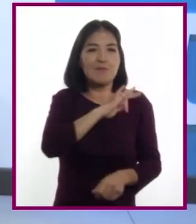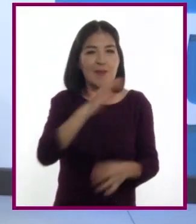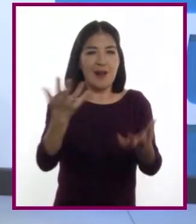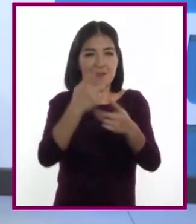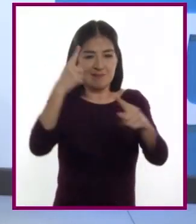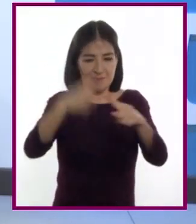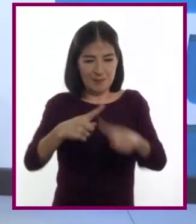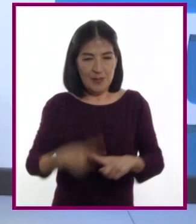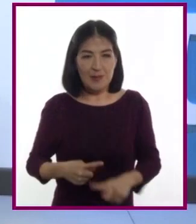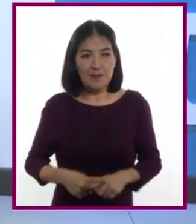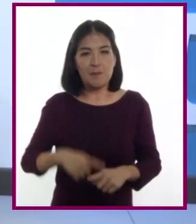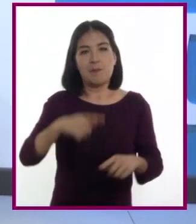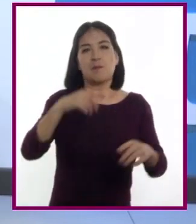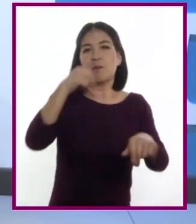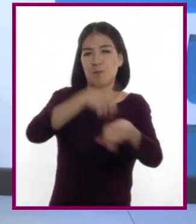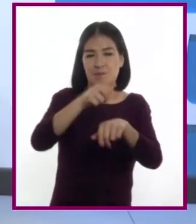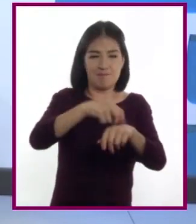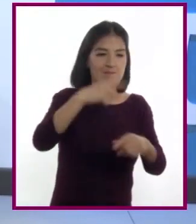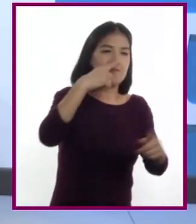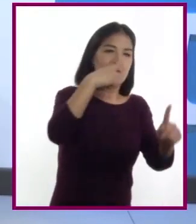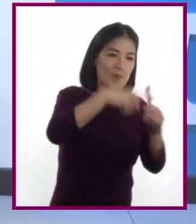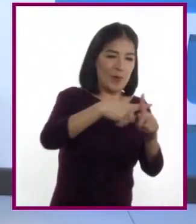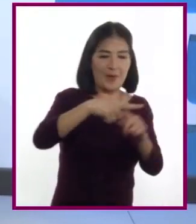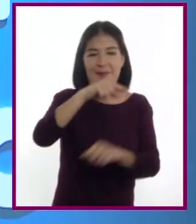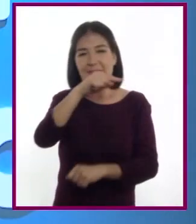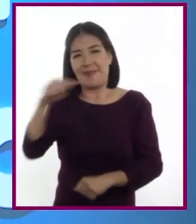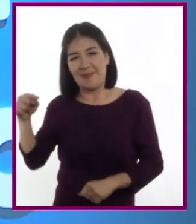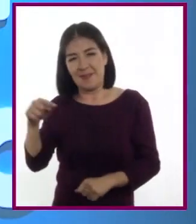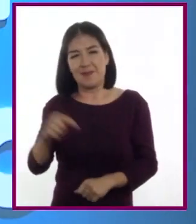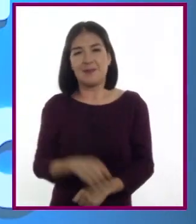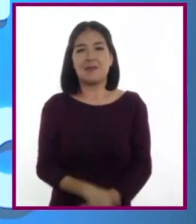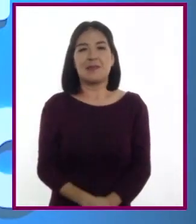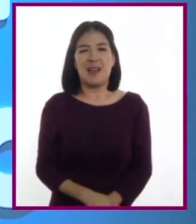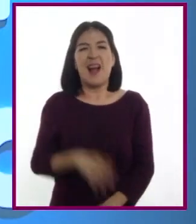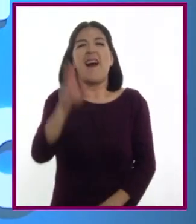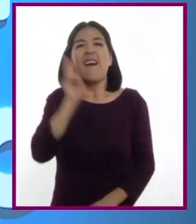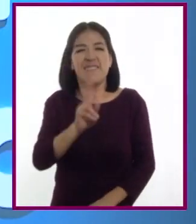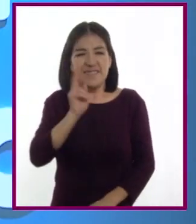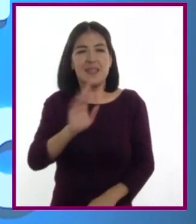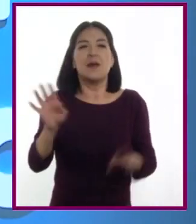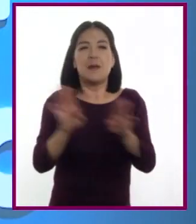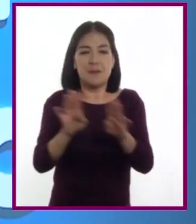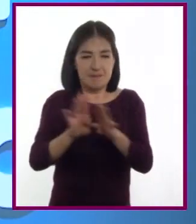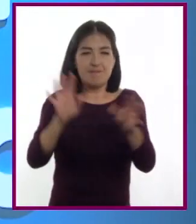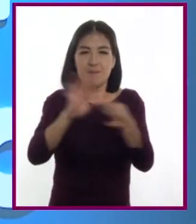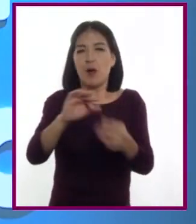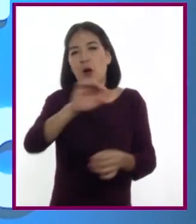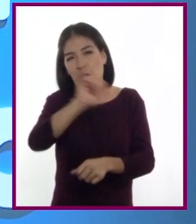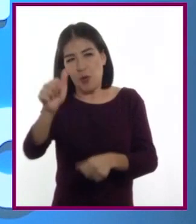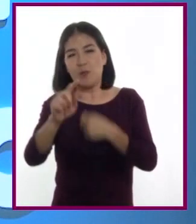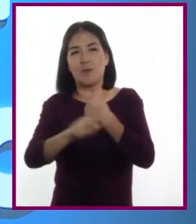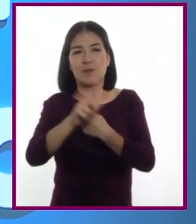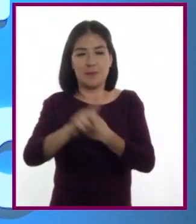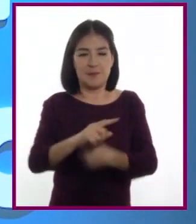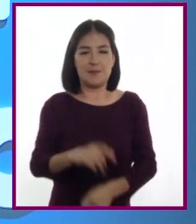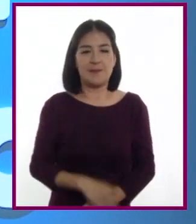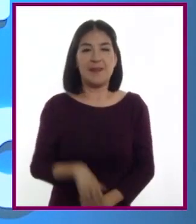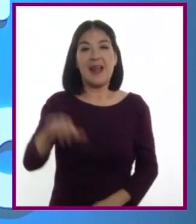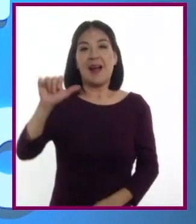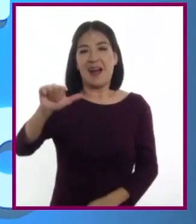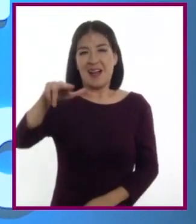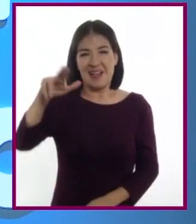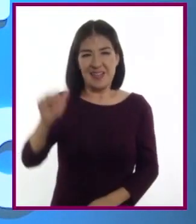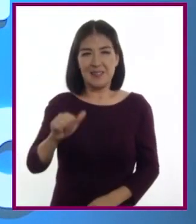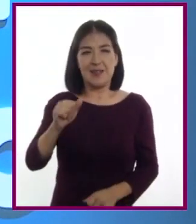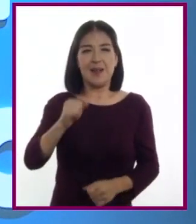multiplicar números positivos y números negativos? Vamos a plantearnos otra situación. Ana juega